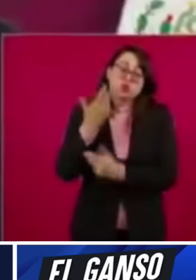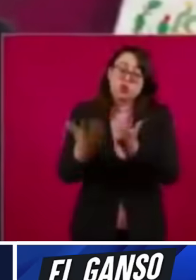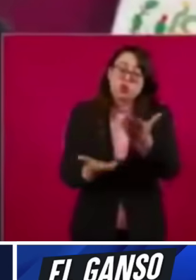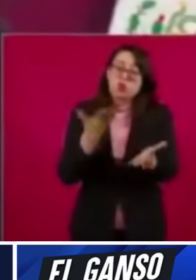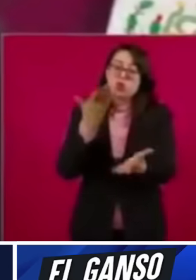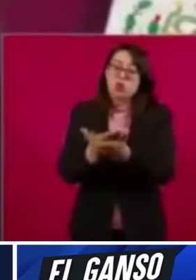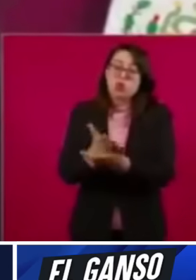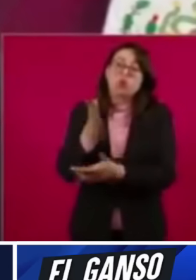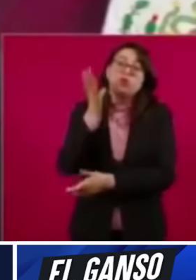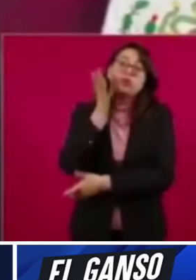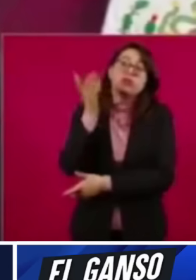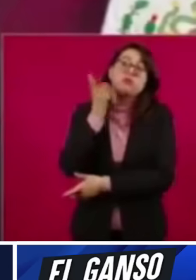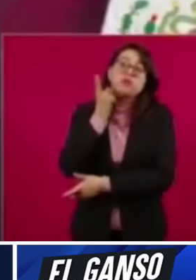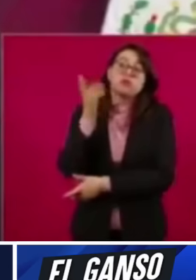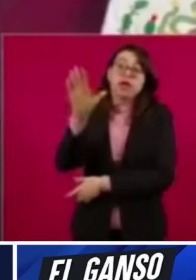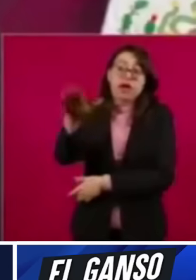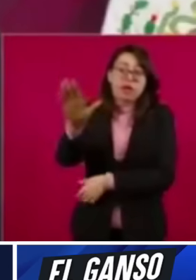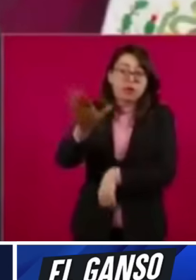respetuosamente